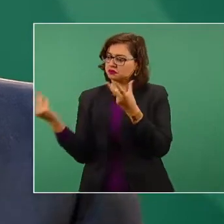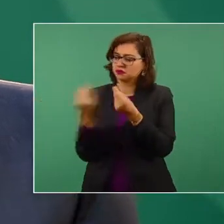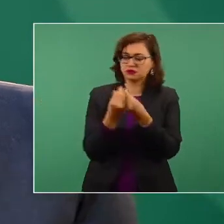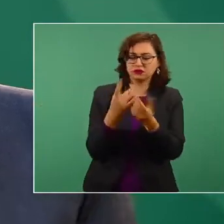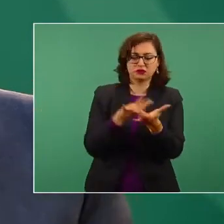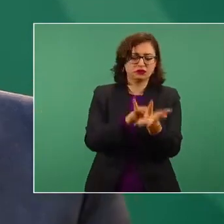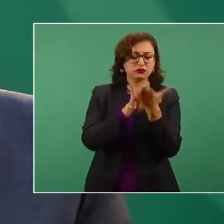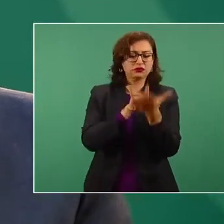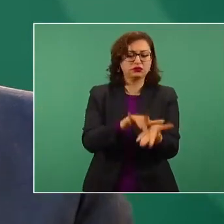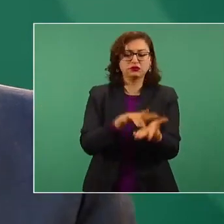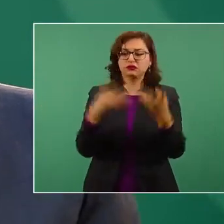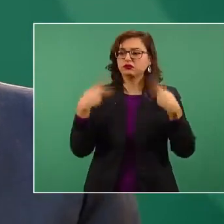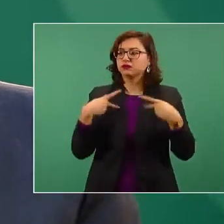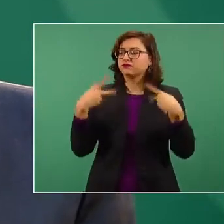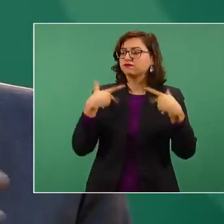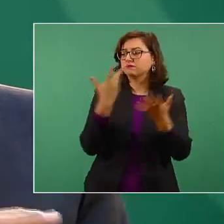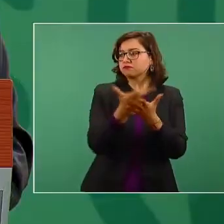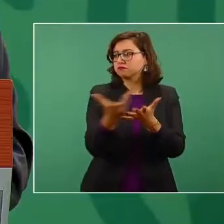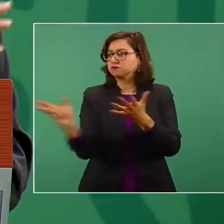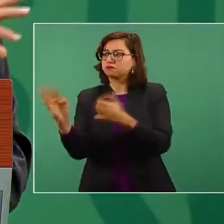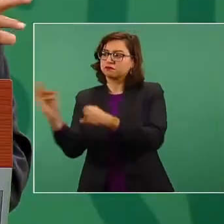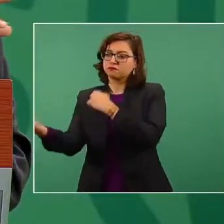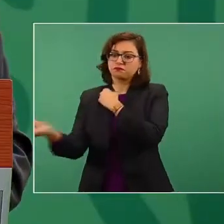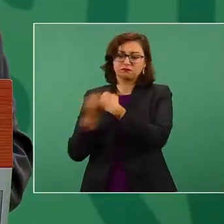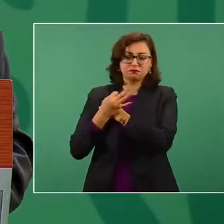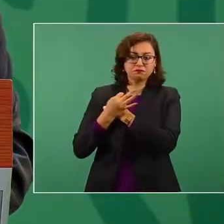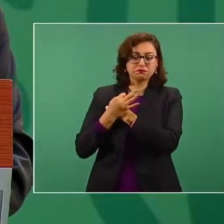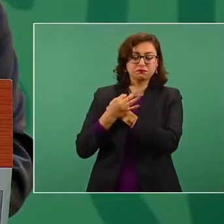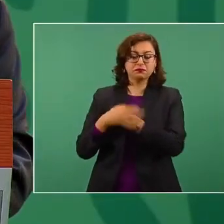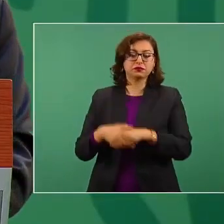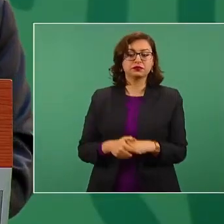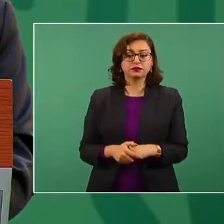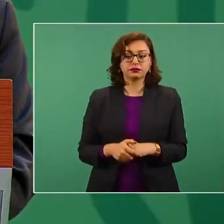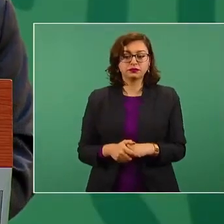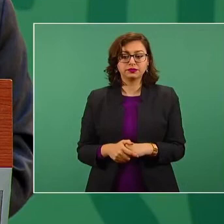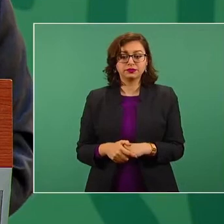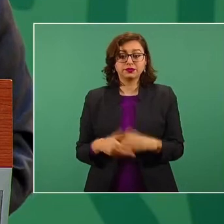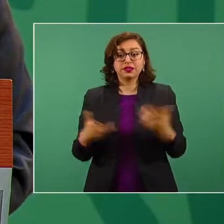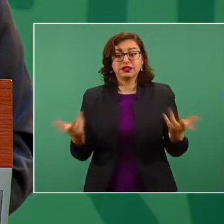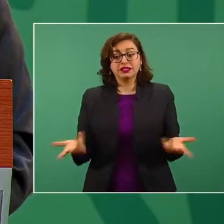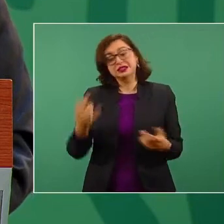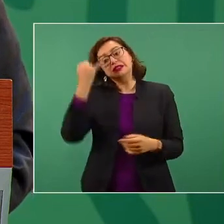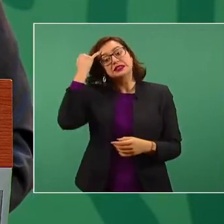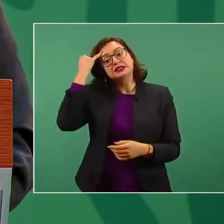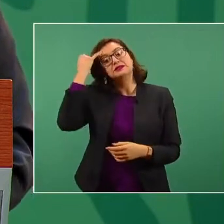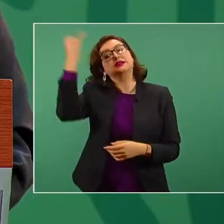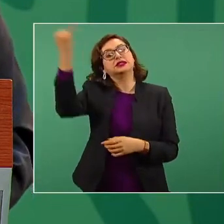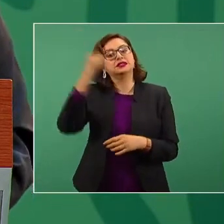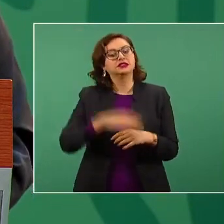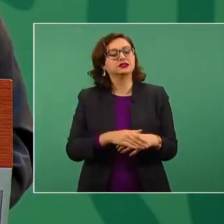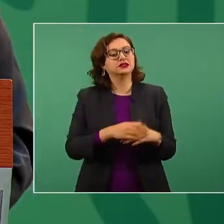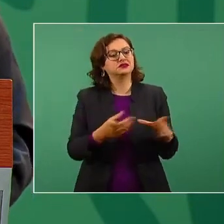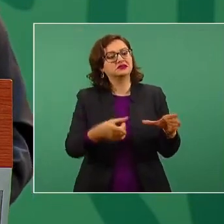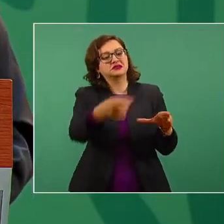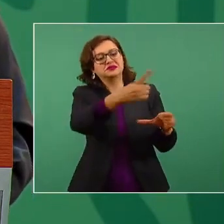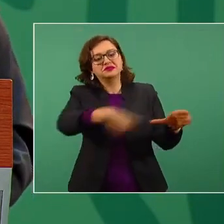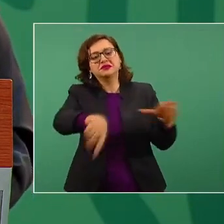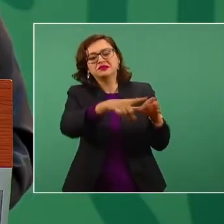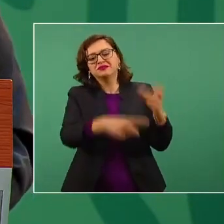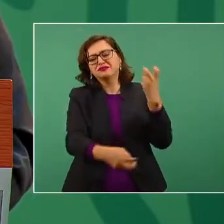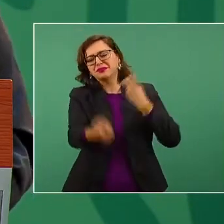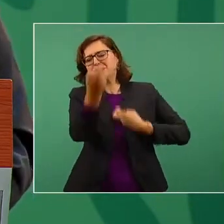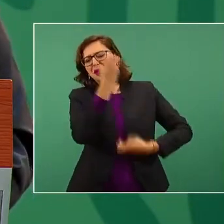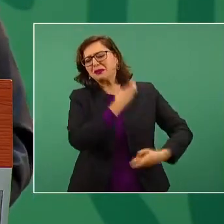con el respaldo del pueblo. Imagínense resistir una campaña de desprestigio, de